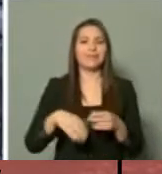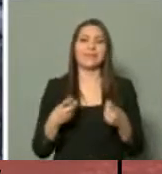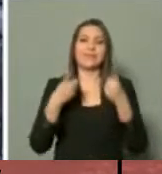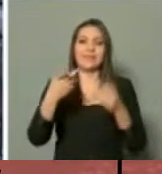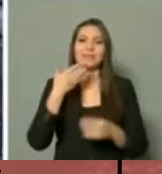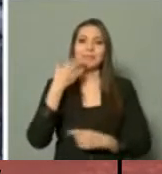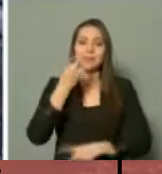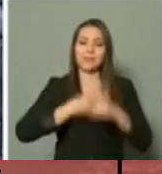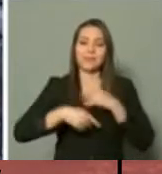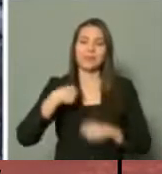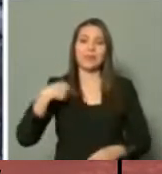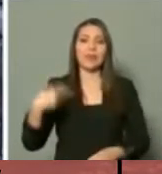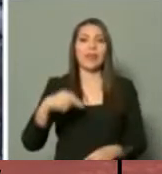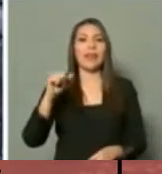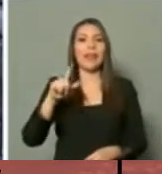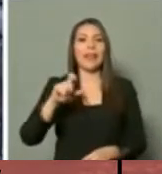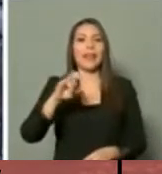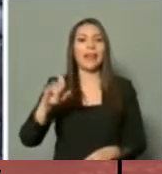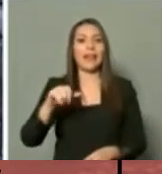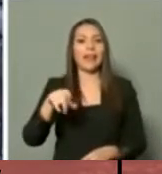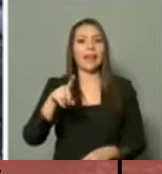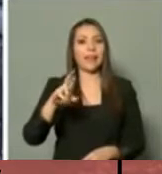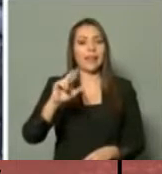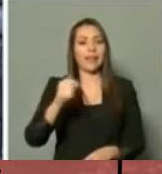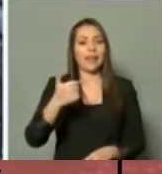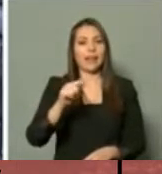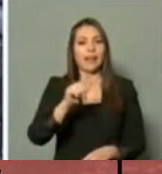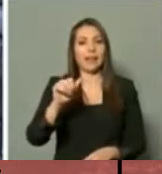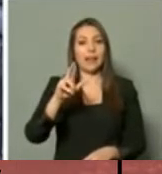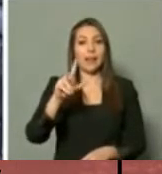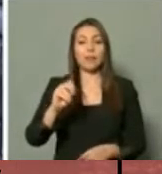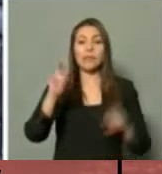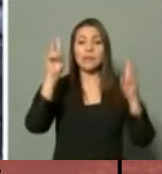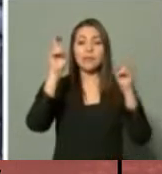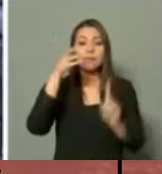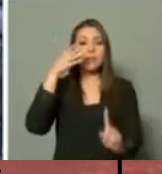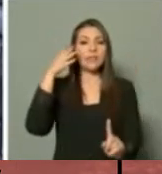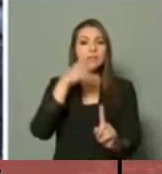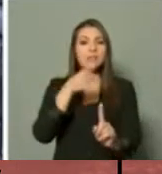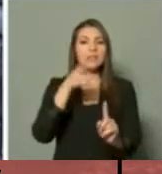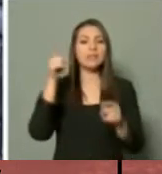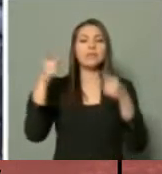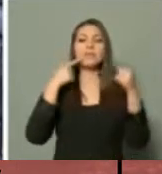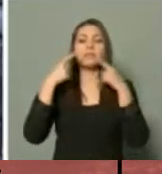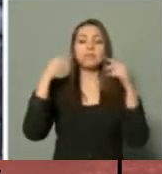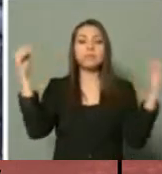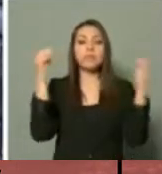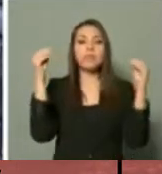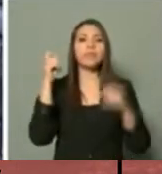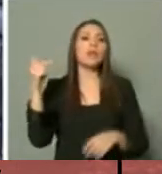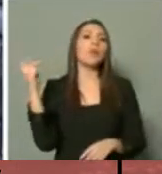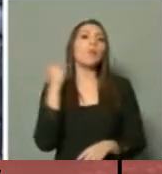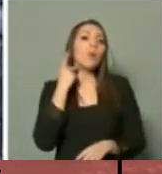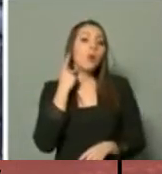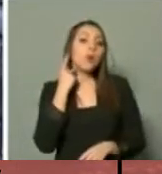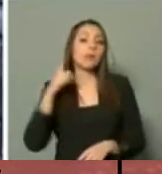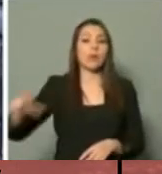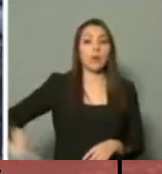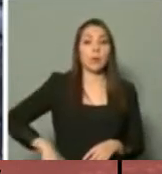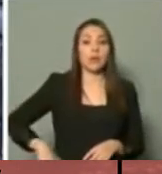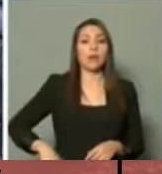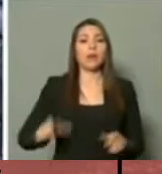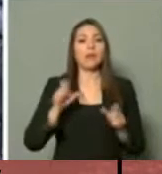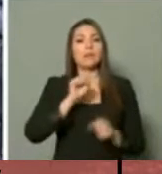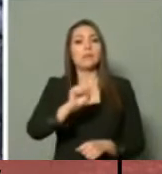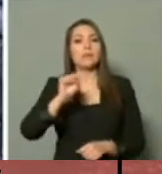Yo soy Alejandra Gallardo y les informo que el tema principal del debate será política y gobierno, seguridad pública y desarrollo